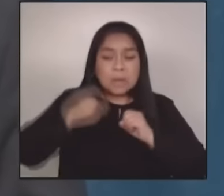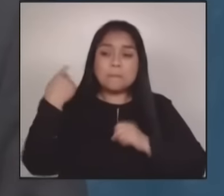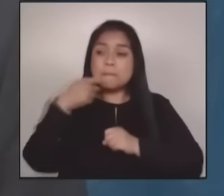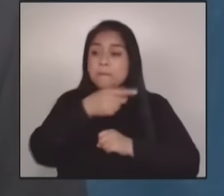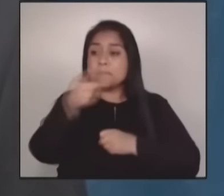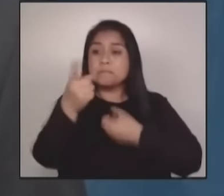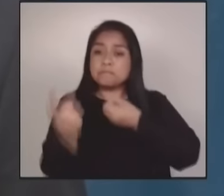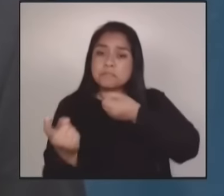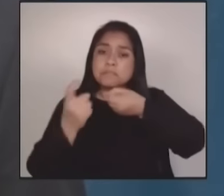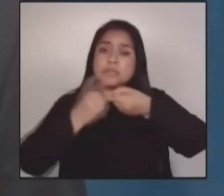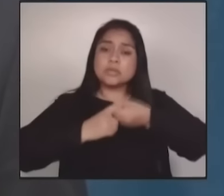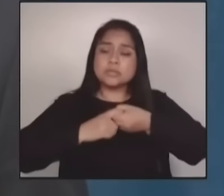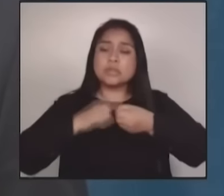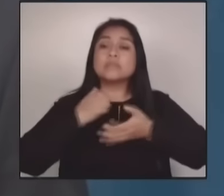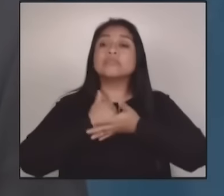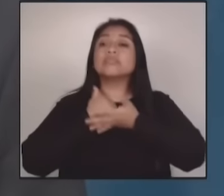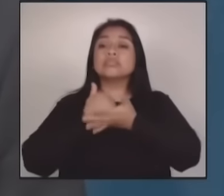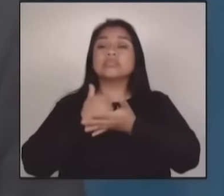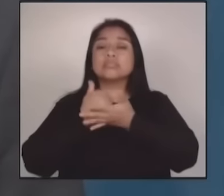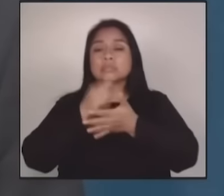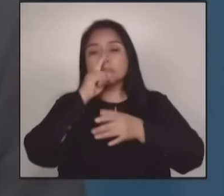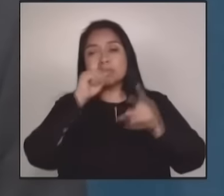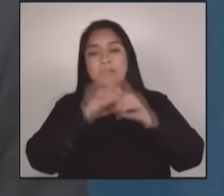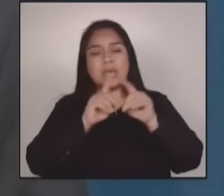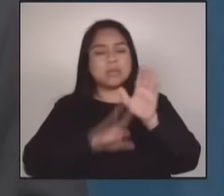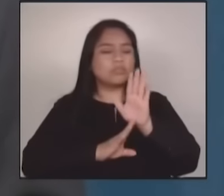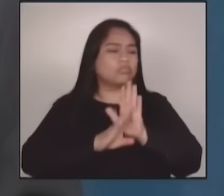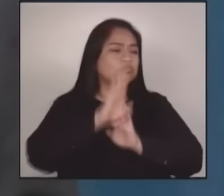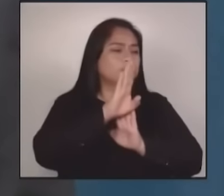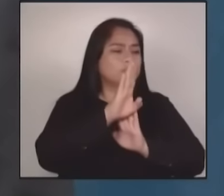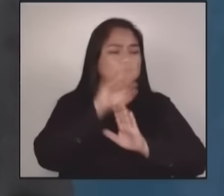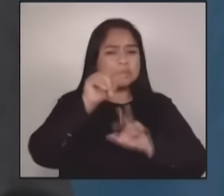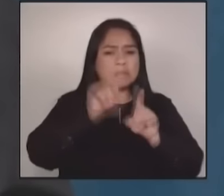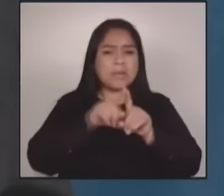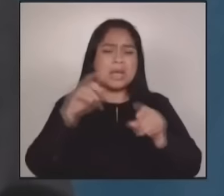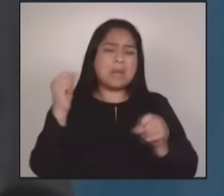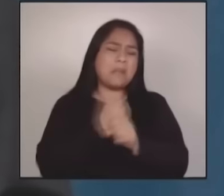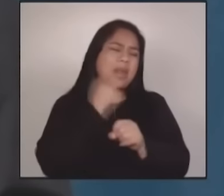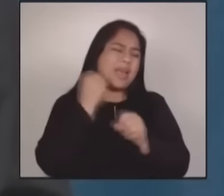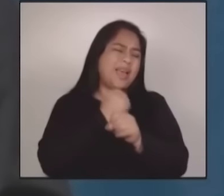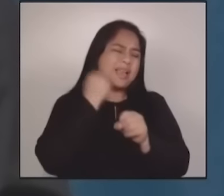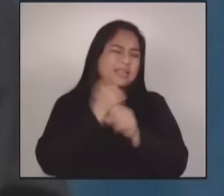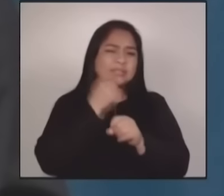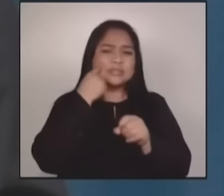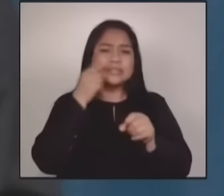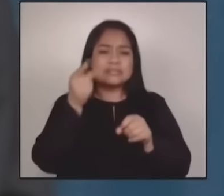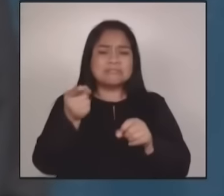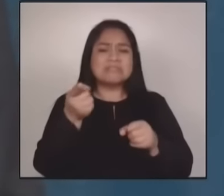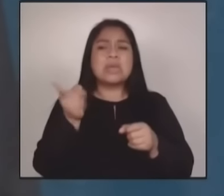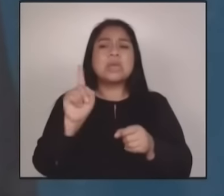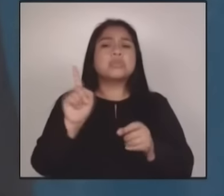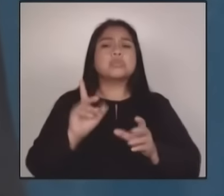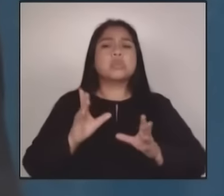y beneficiarios de un desarrollo que durante siglos les ha sido negado.